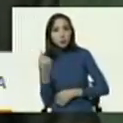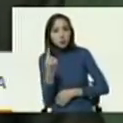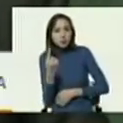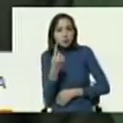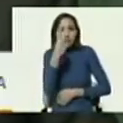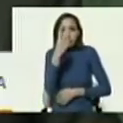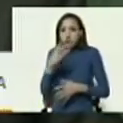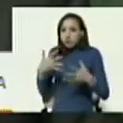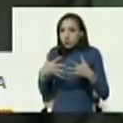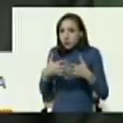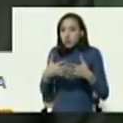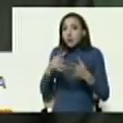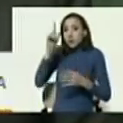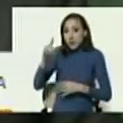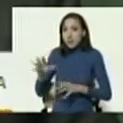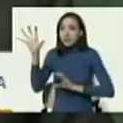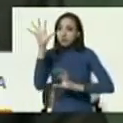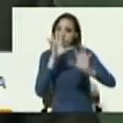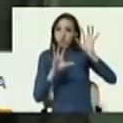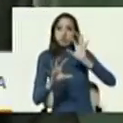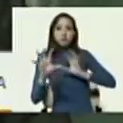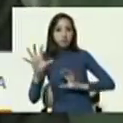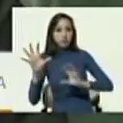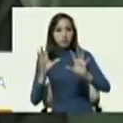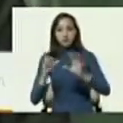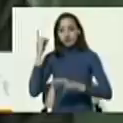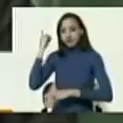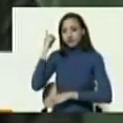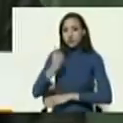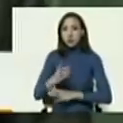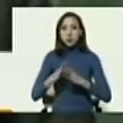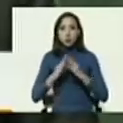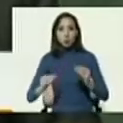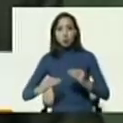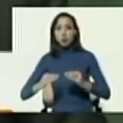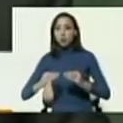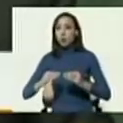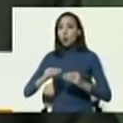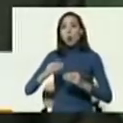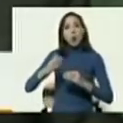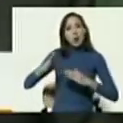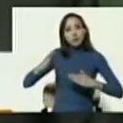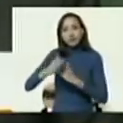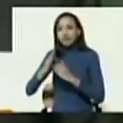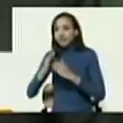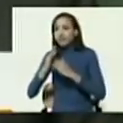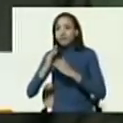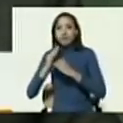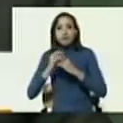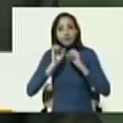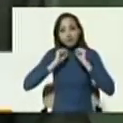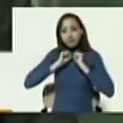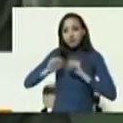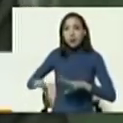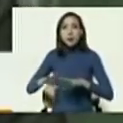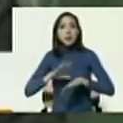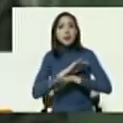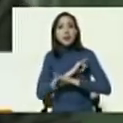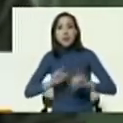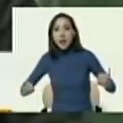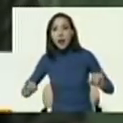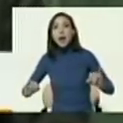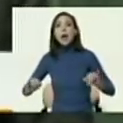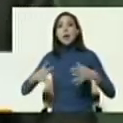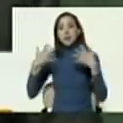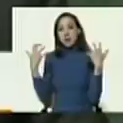miembros, sino de los pueblos del mundo, que exigen al unísono el cese inmediato y definitivo del anacrónico e